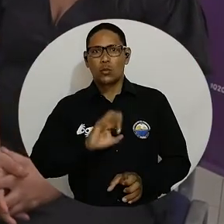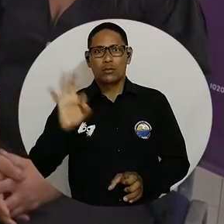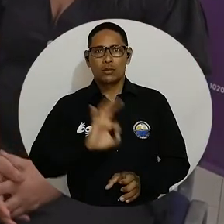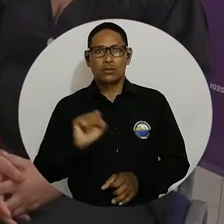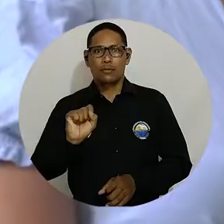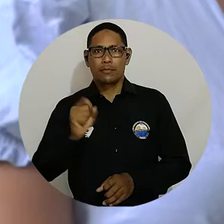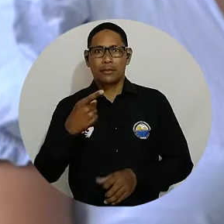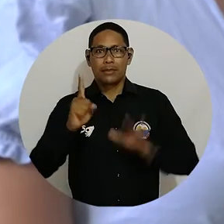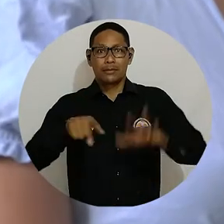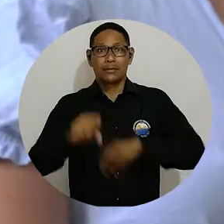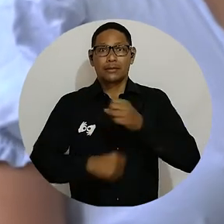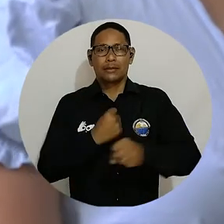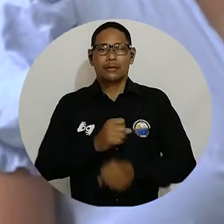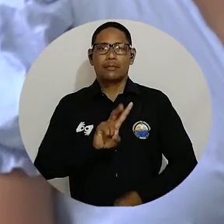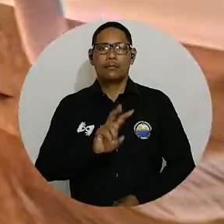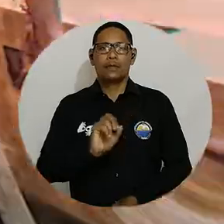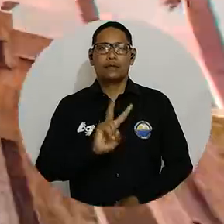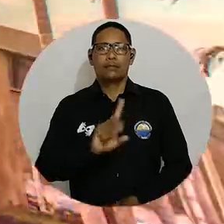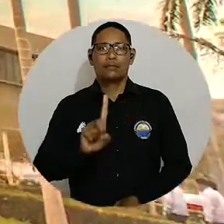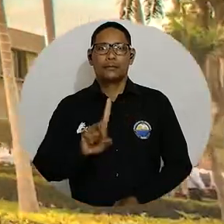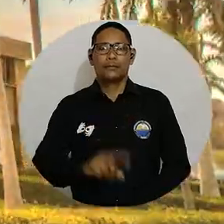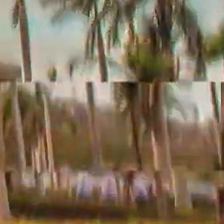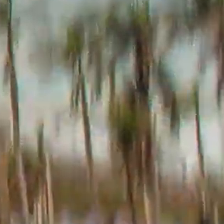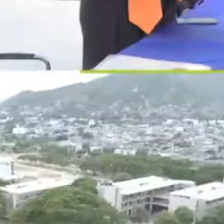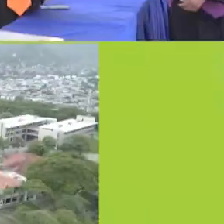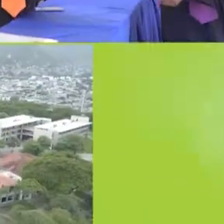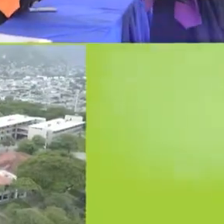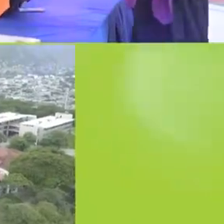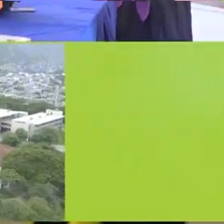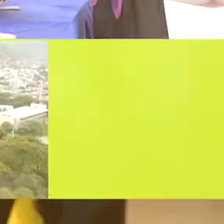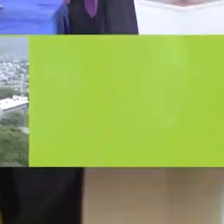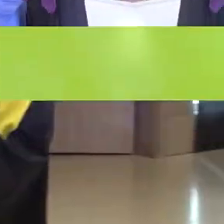primer semestre de 2021.